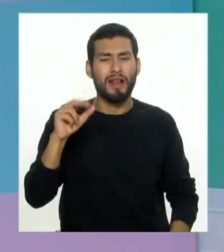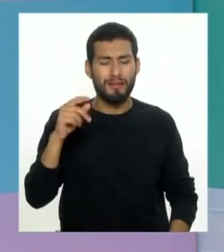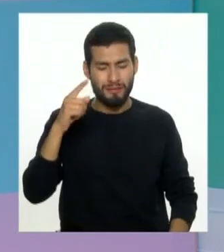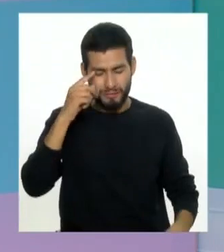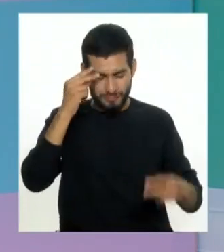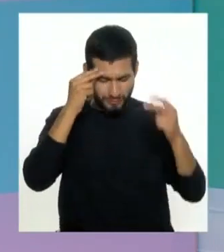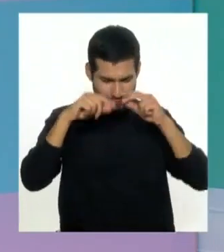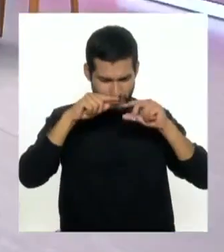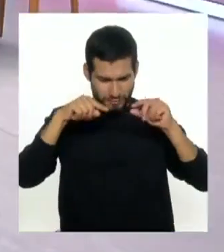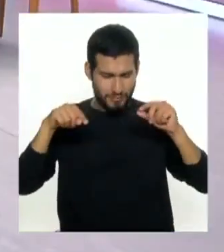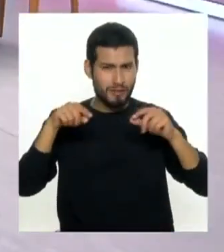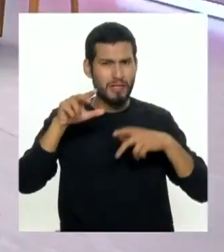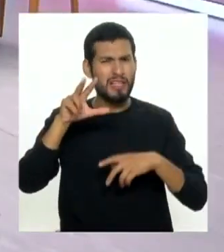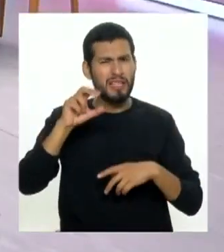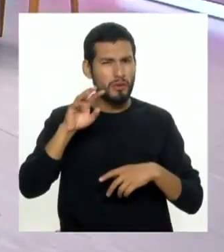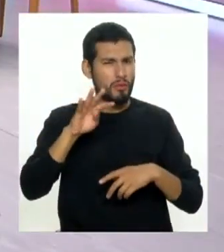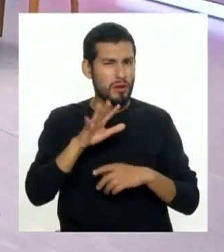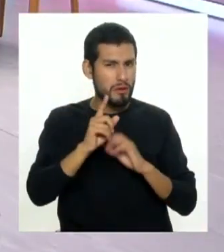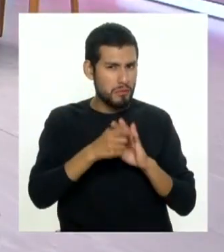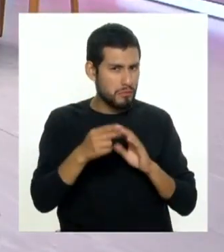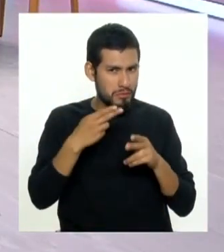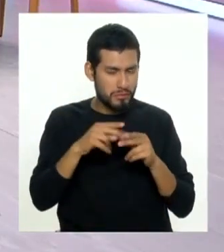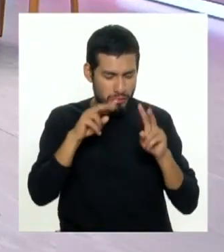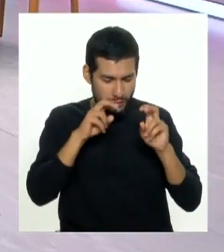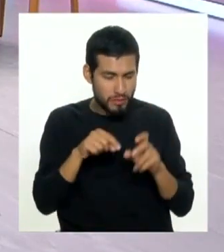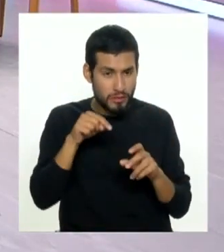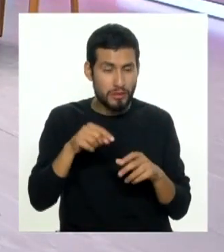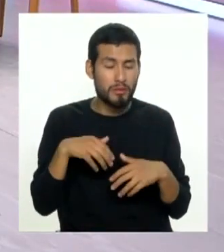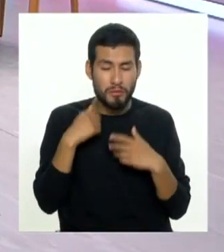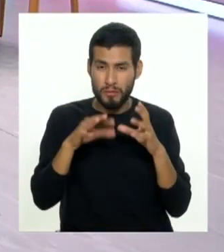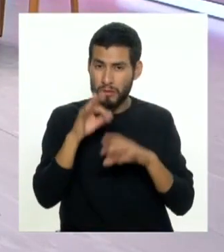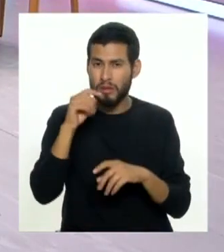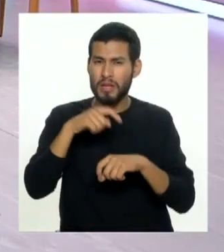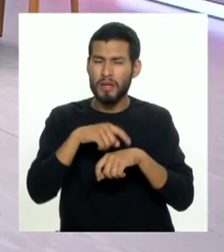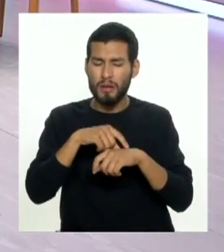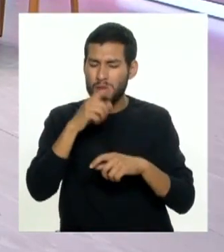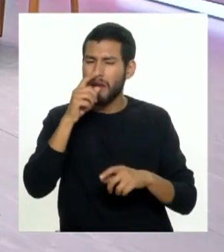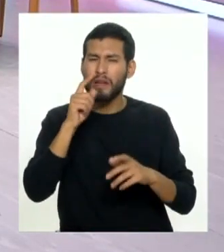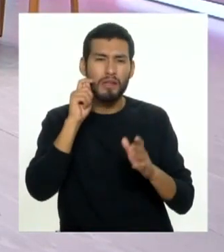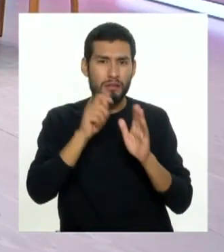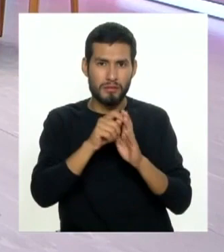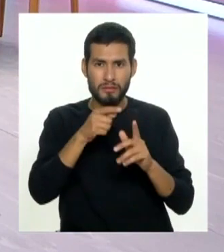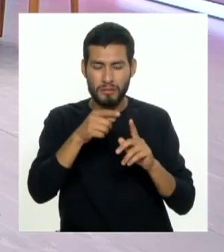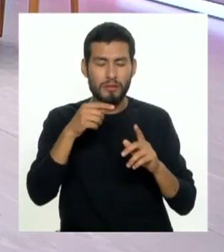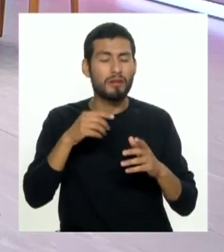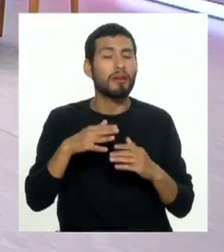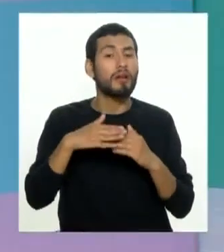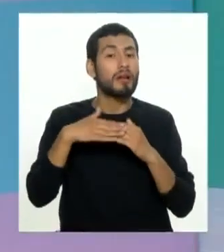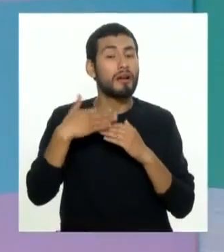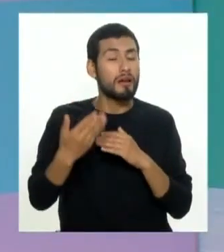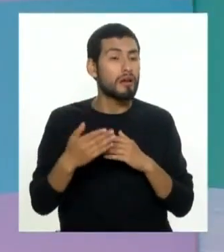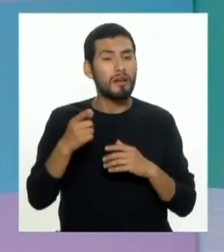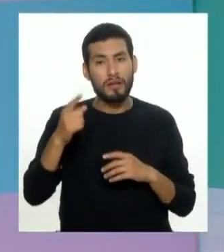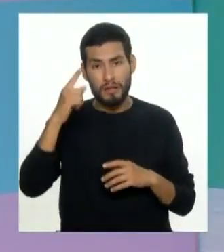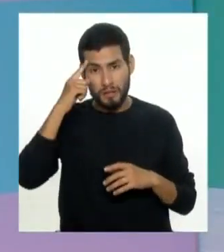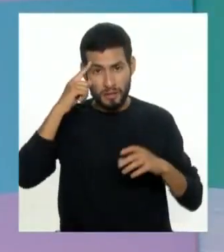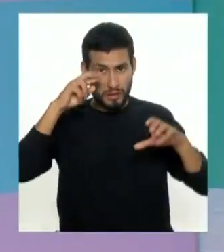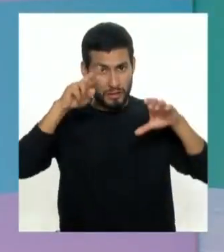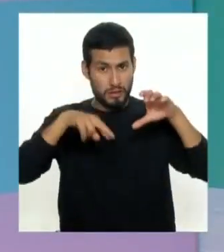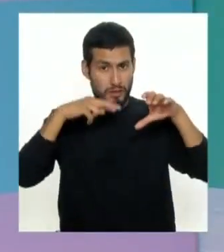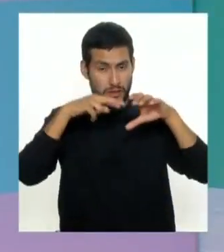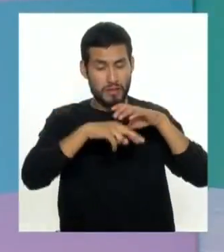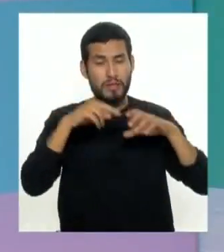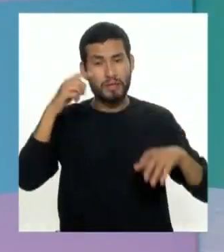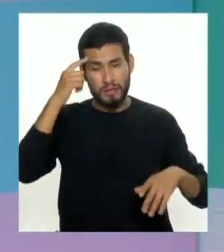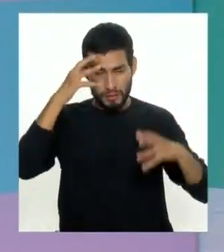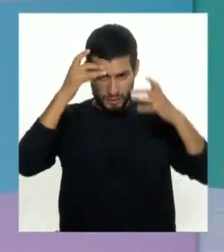minutos de registro. Muy importante para confirmar el diagnóstico y determinar también el tipo de epilepsia que tiene. Y luego de ello, una resonancia magnética cerebral,